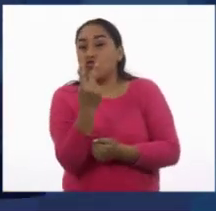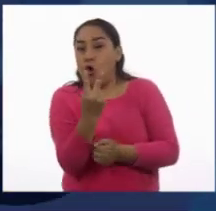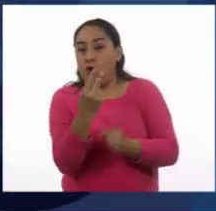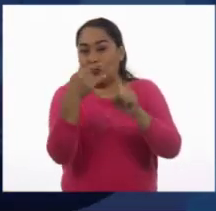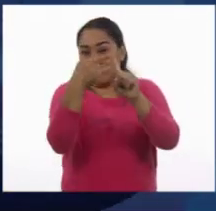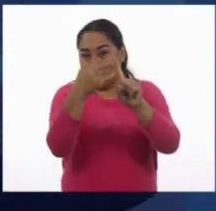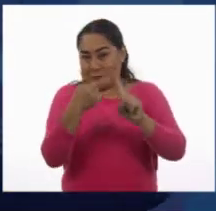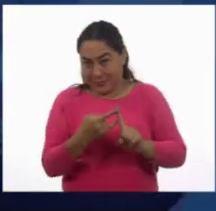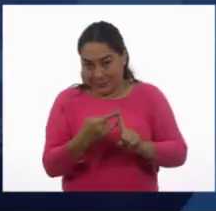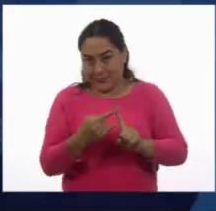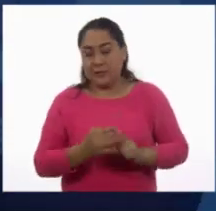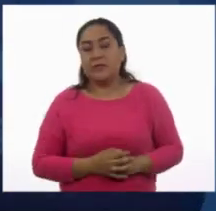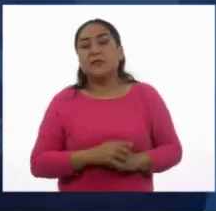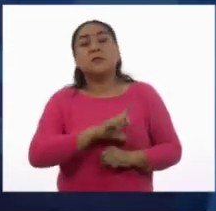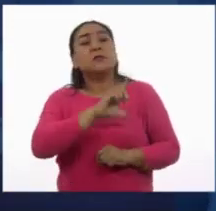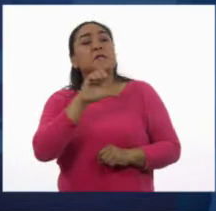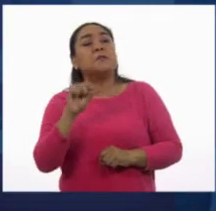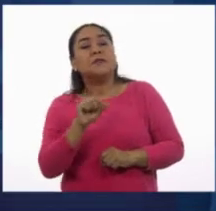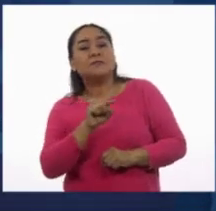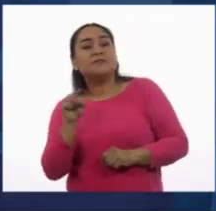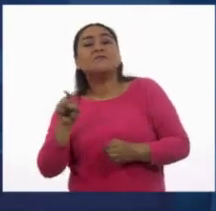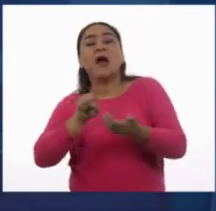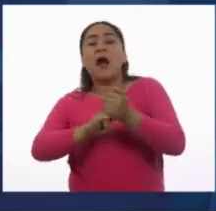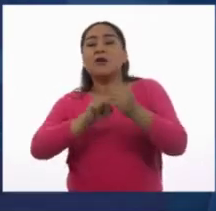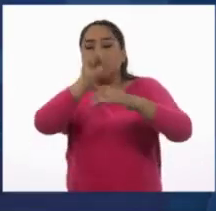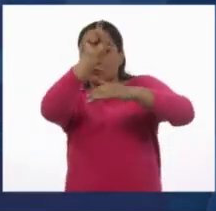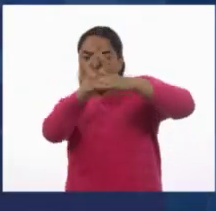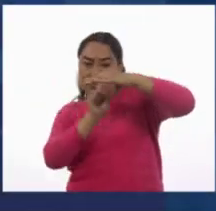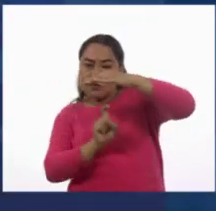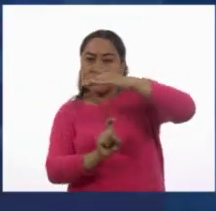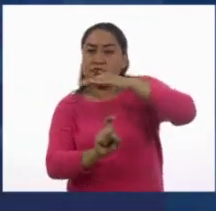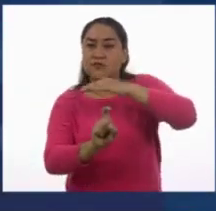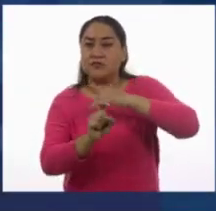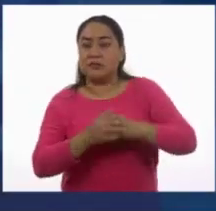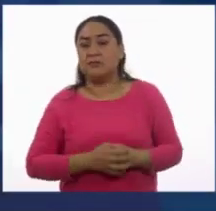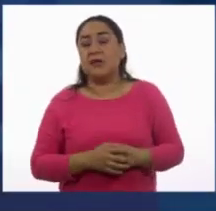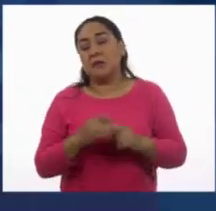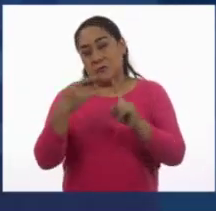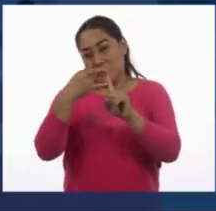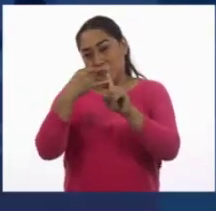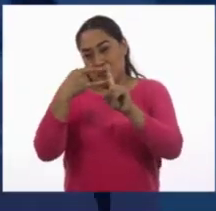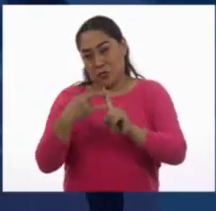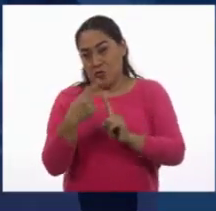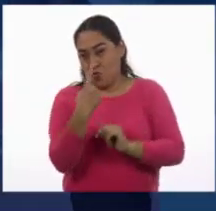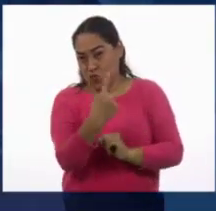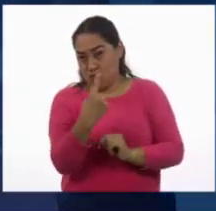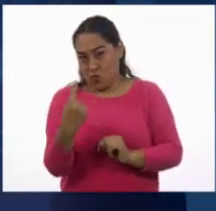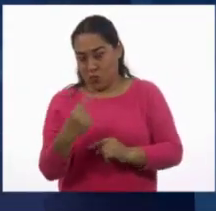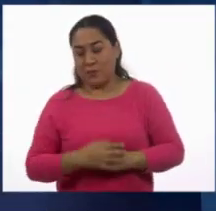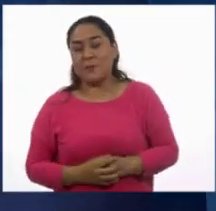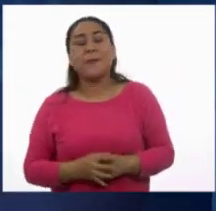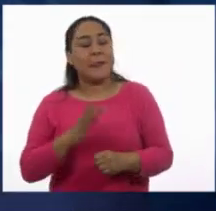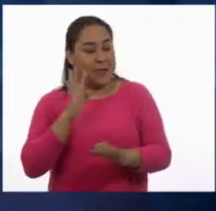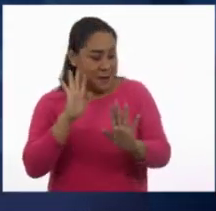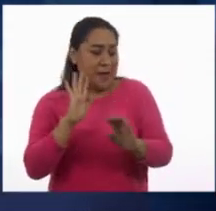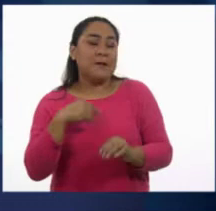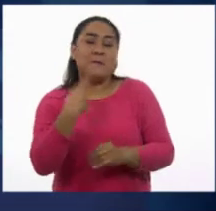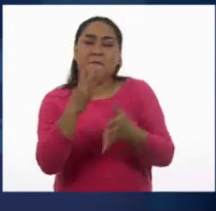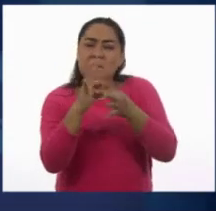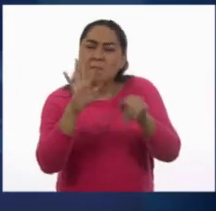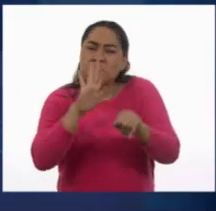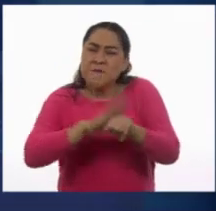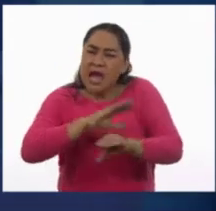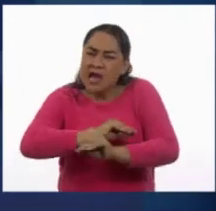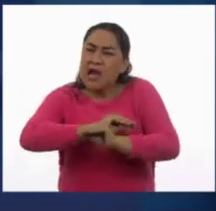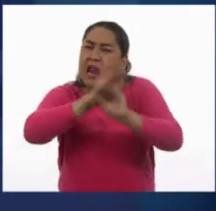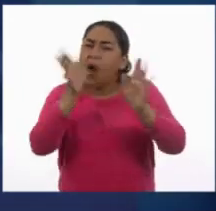Y por último, tenemos a nuestros submarinos, que van a ser de 1 cuadrito. Ahorita les vamos a explicar muy, muy detalladamente